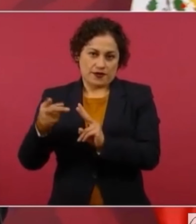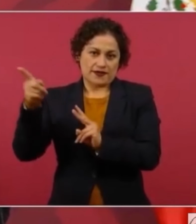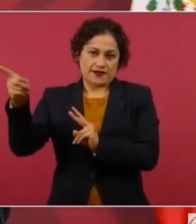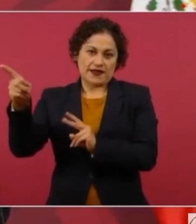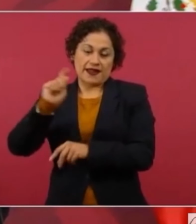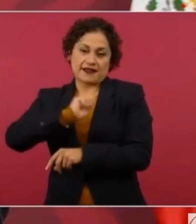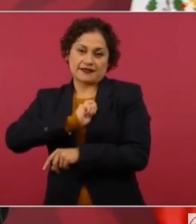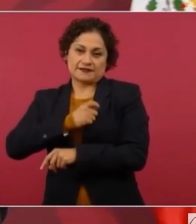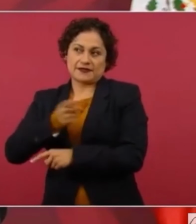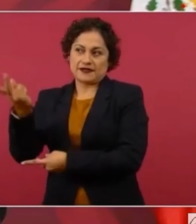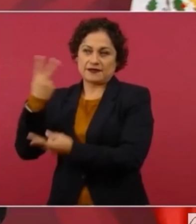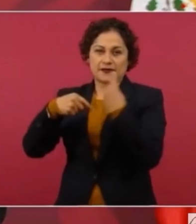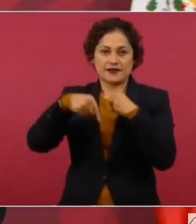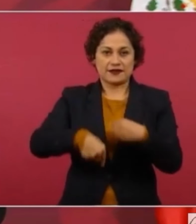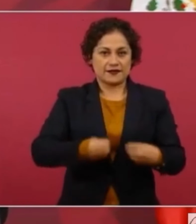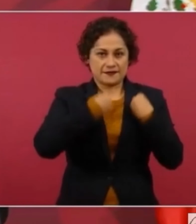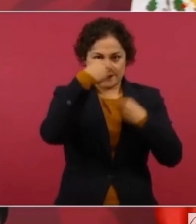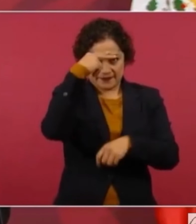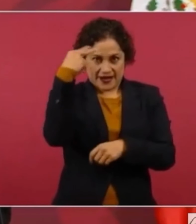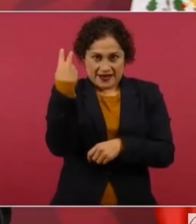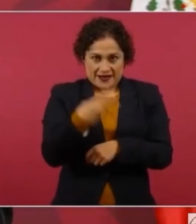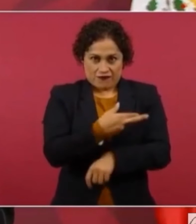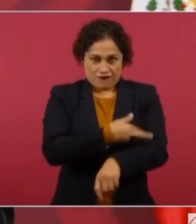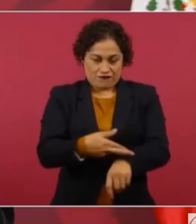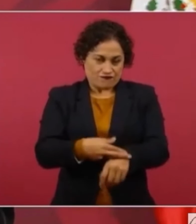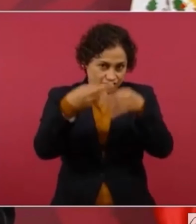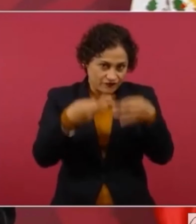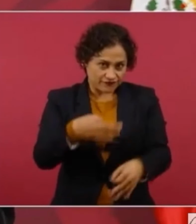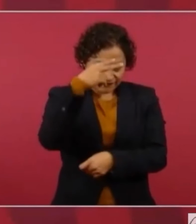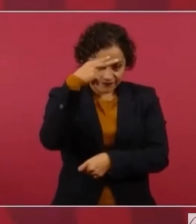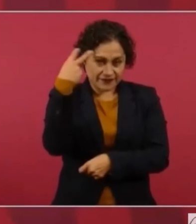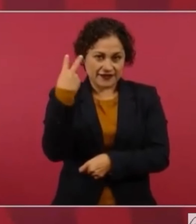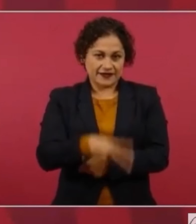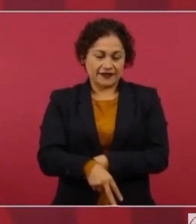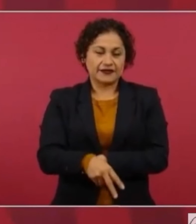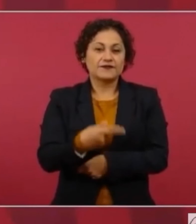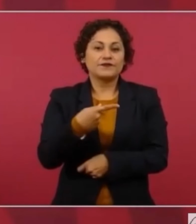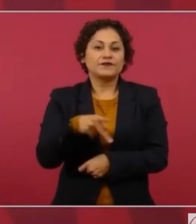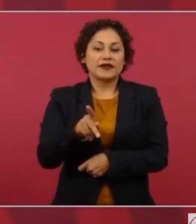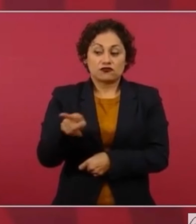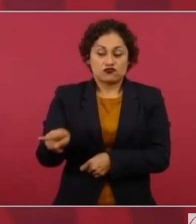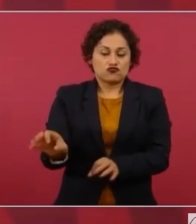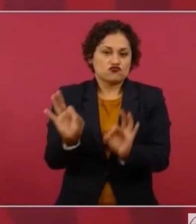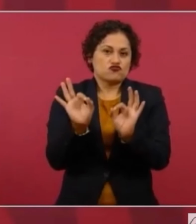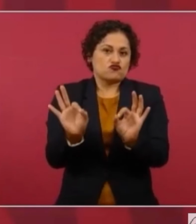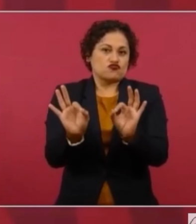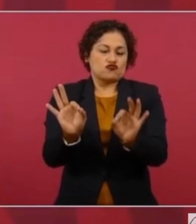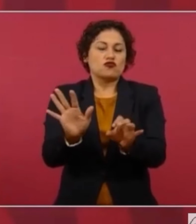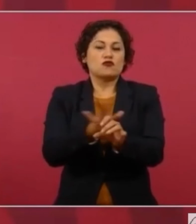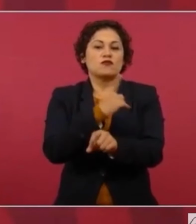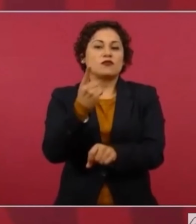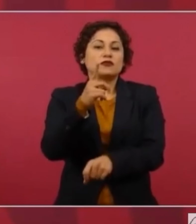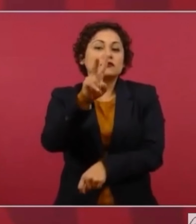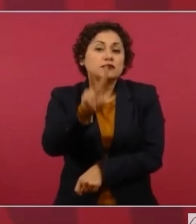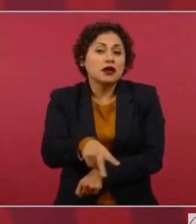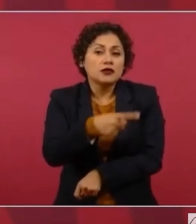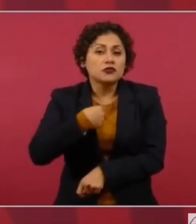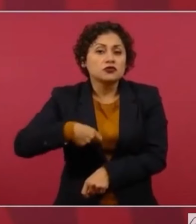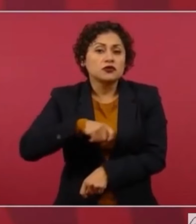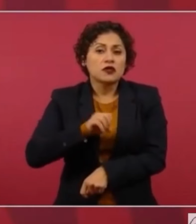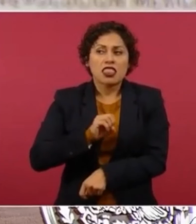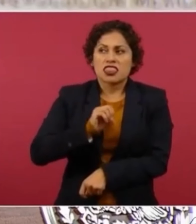porque imagínense, nosotros no podemos caer en la xenofobia de rechazar a extranjeros.